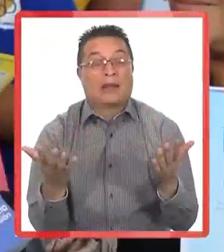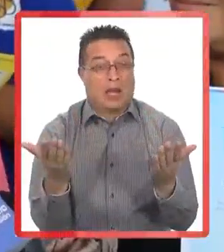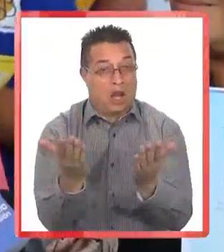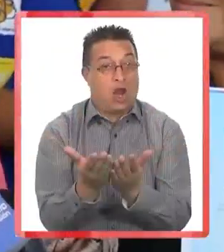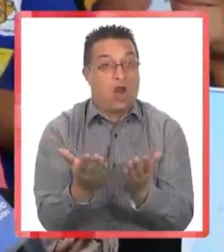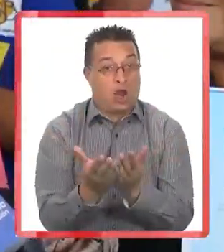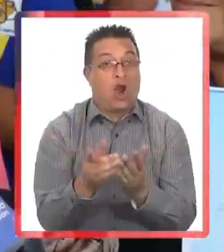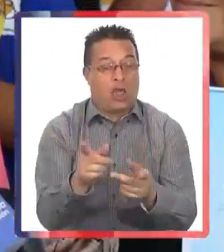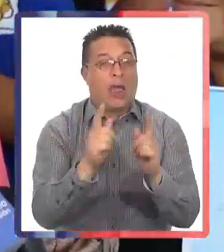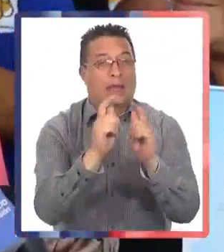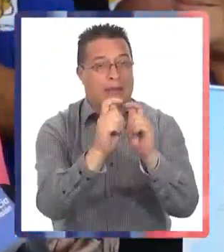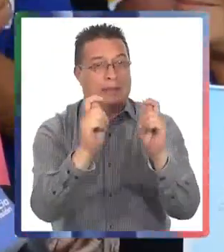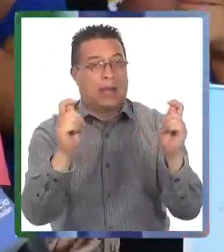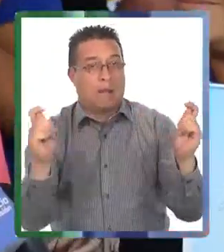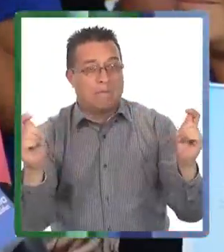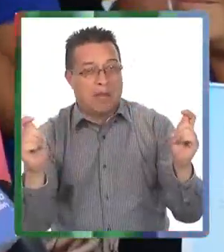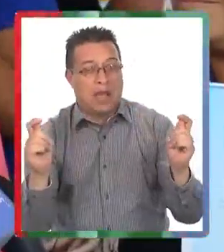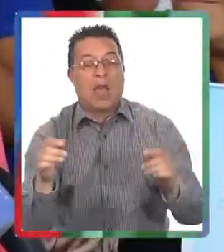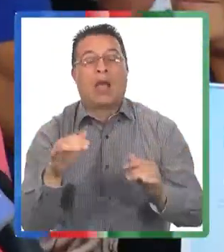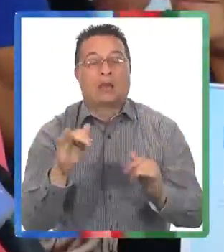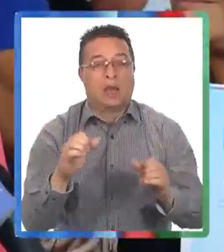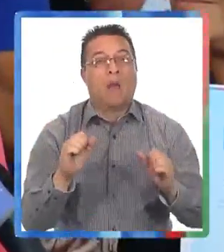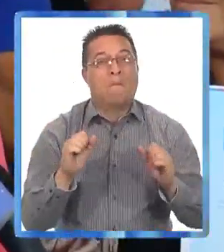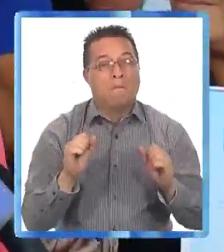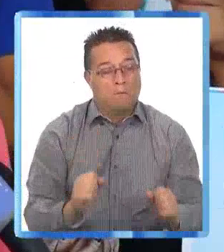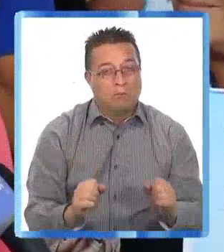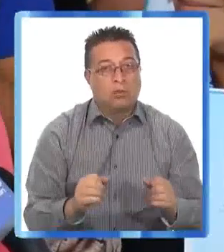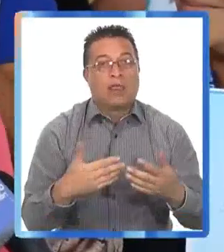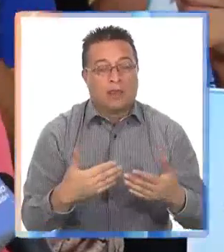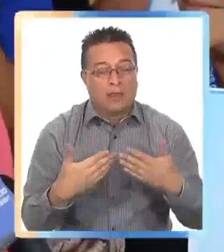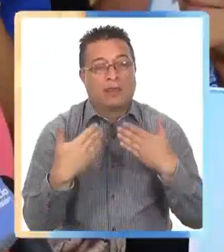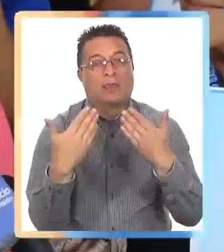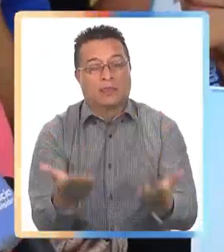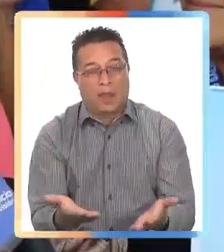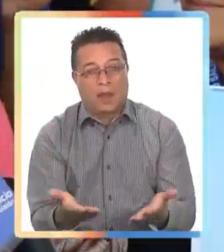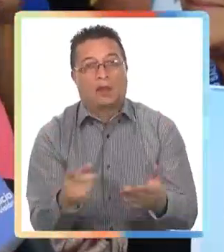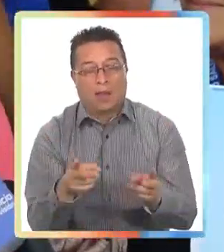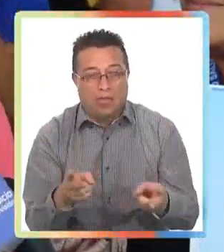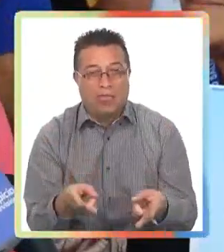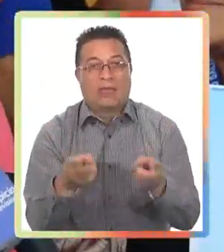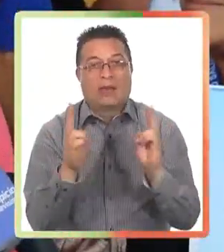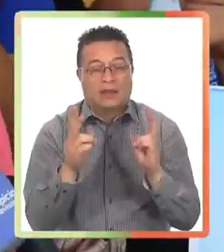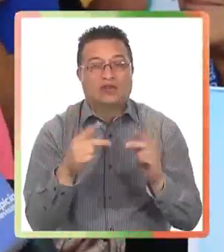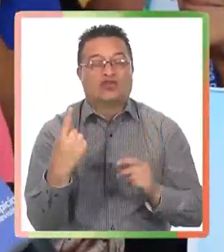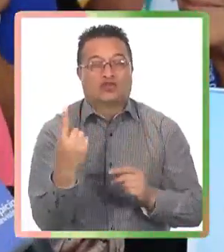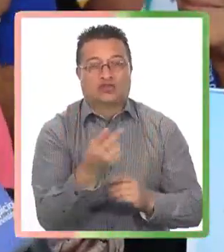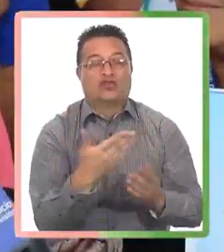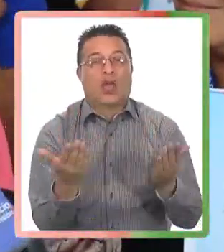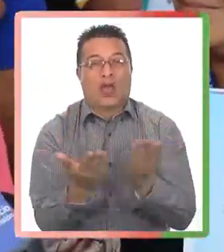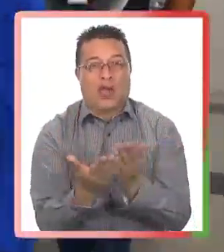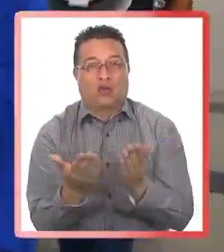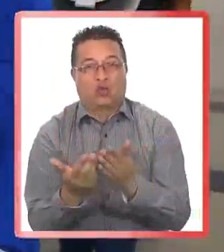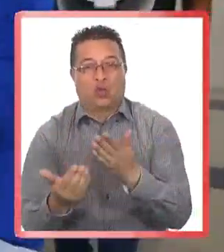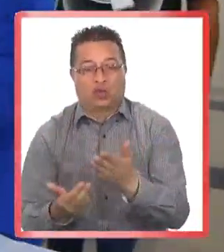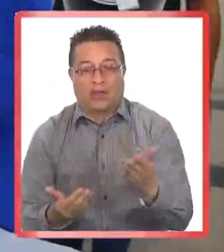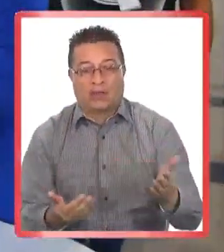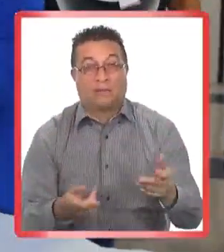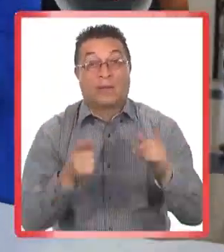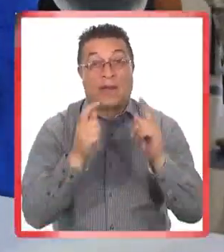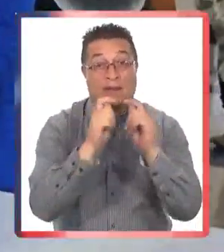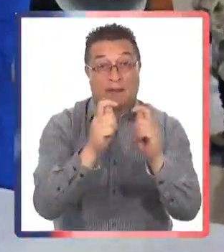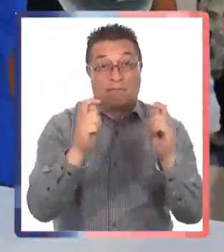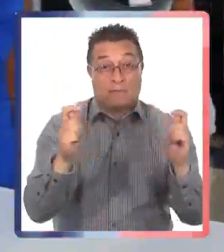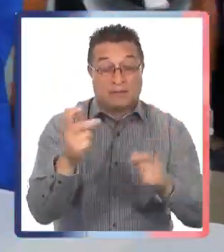los colegios se hagan estas campañas y poder otorgarle este derecho a nuestros estudiantes.